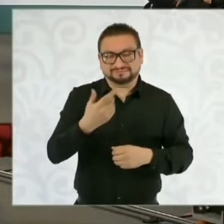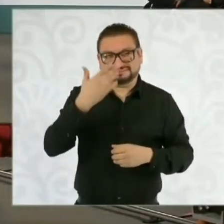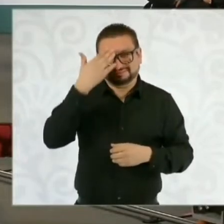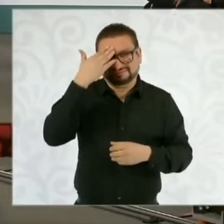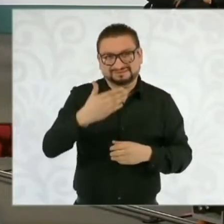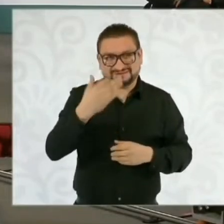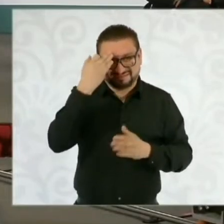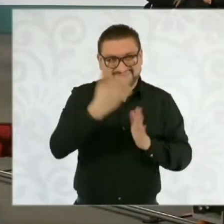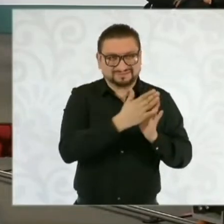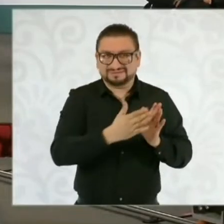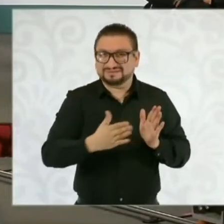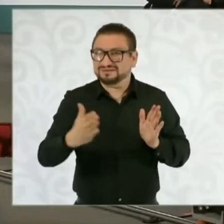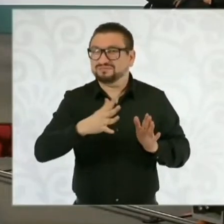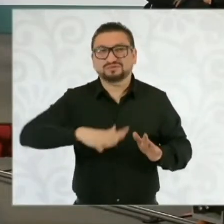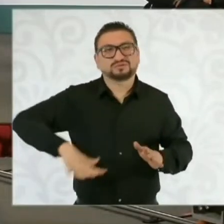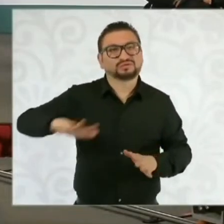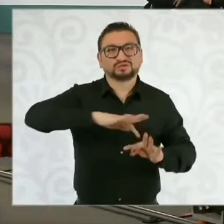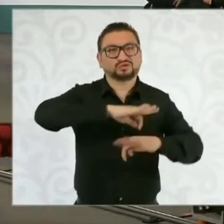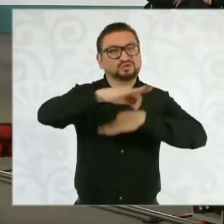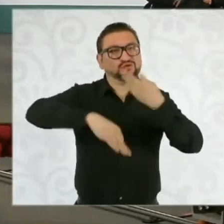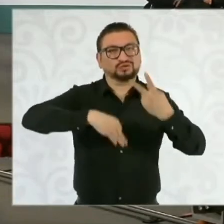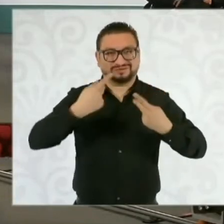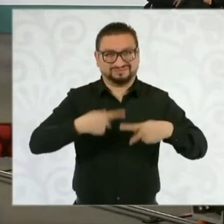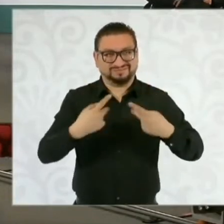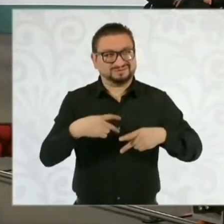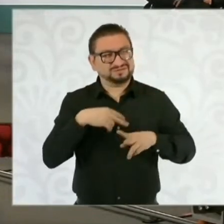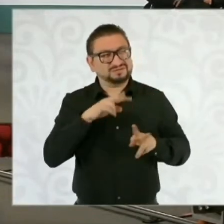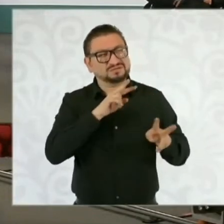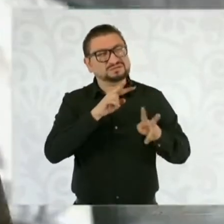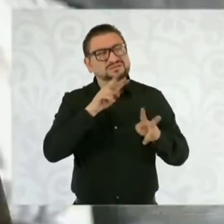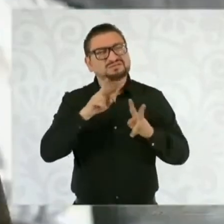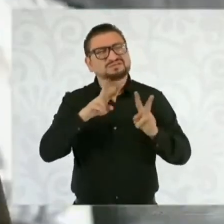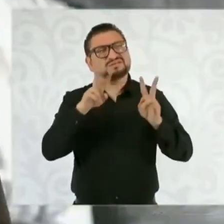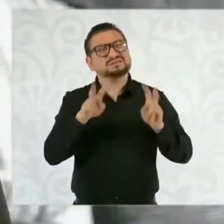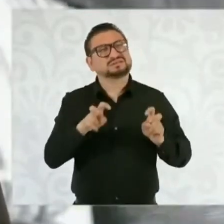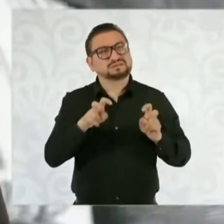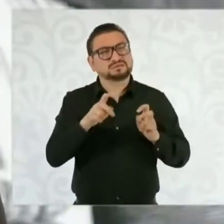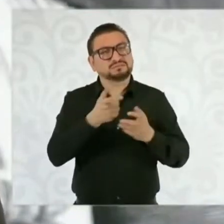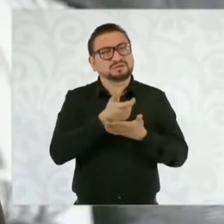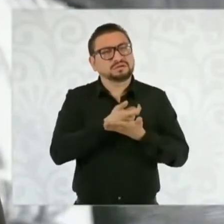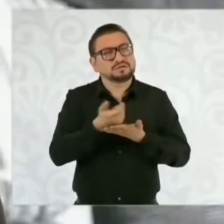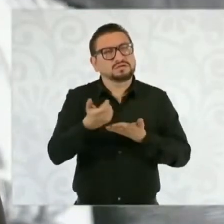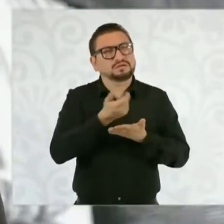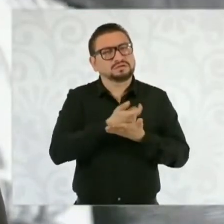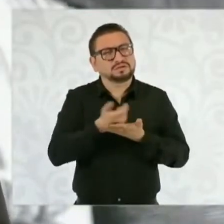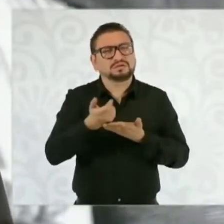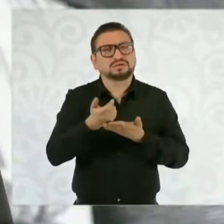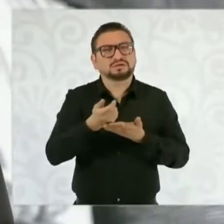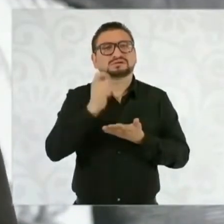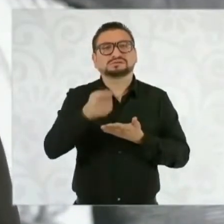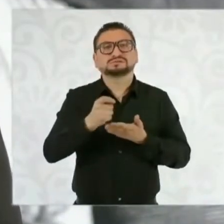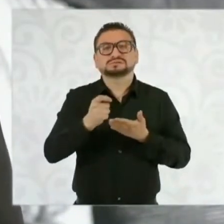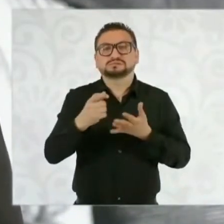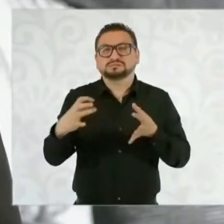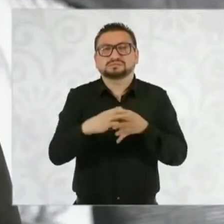al espacio que todos vemos exclusivamente de los salarios con referencia al